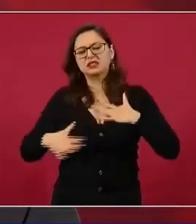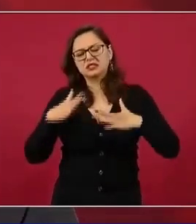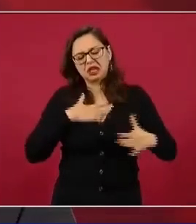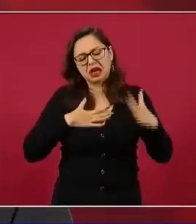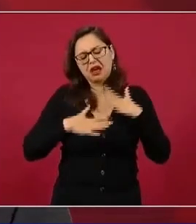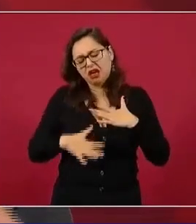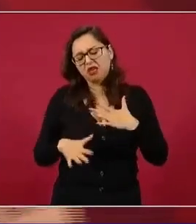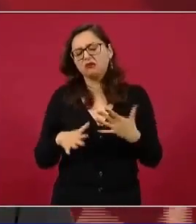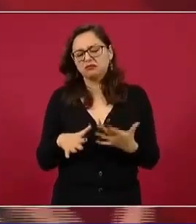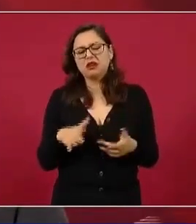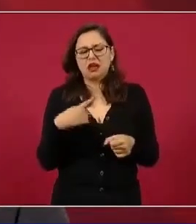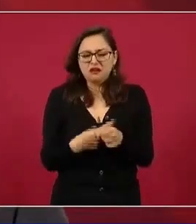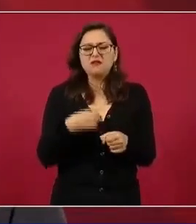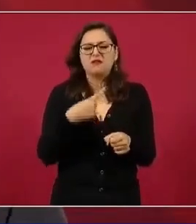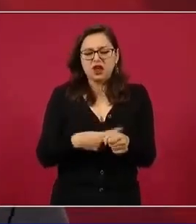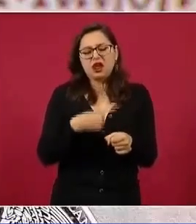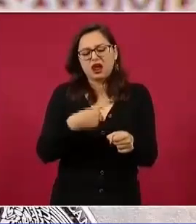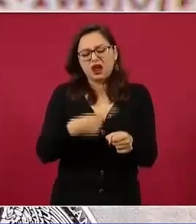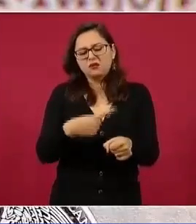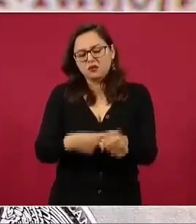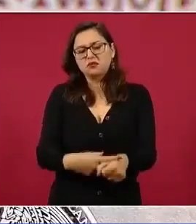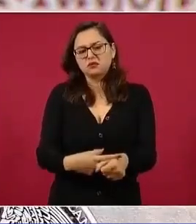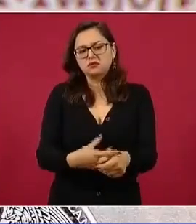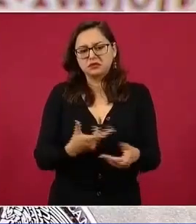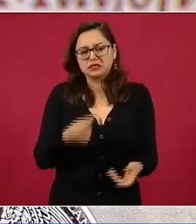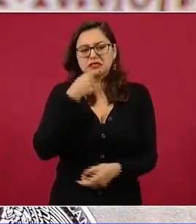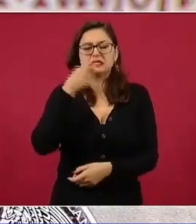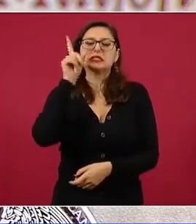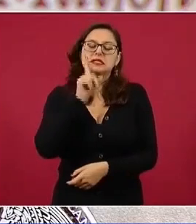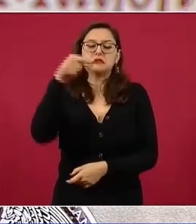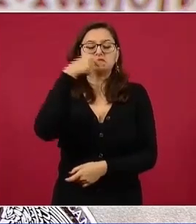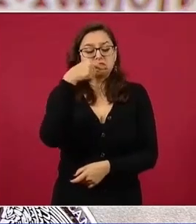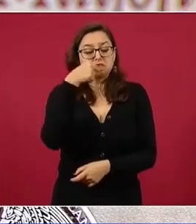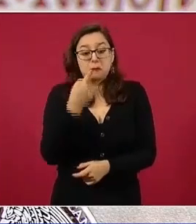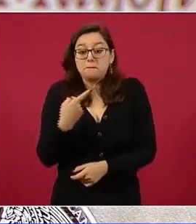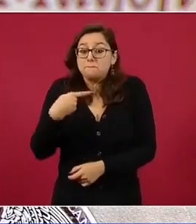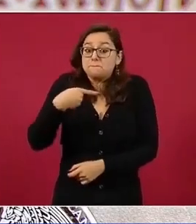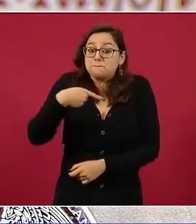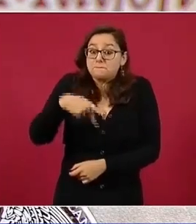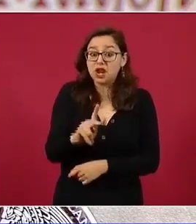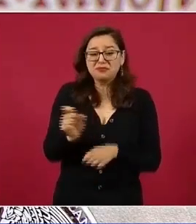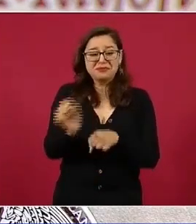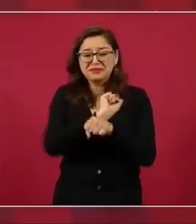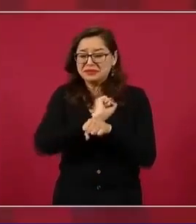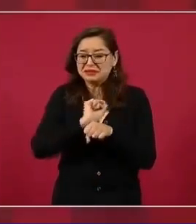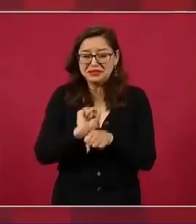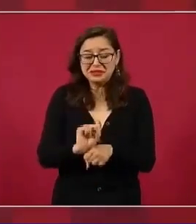unas semanas en recuperarse del todo, se sienten fatigados, los niños y niñas. pero es una enfermedad